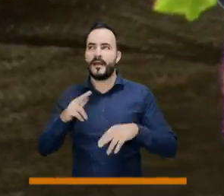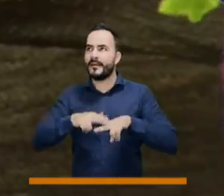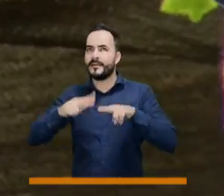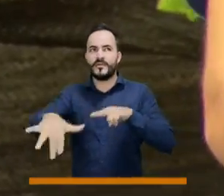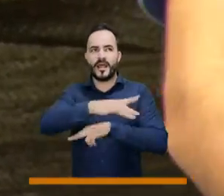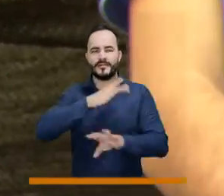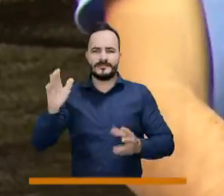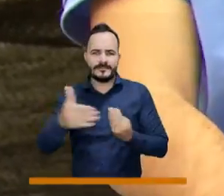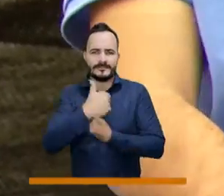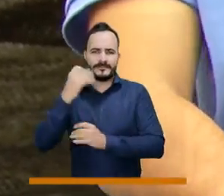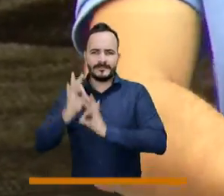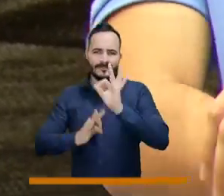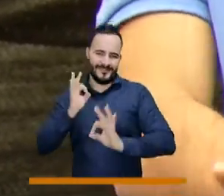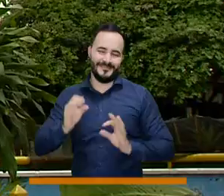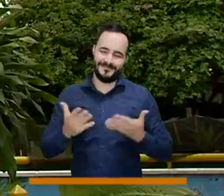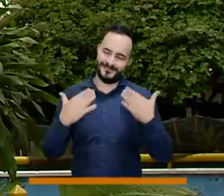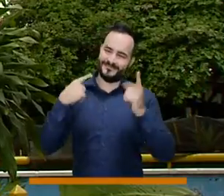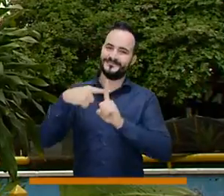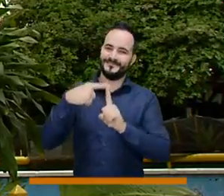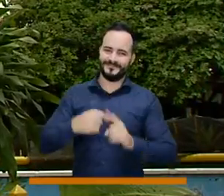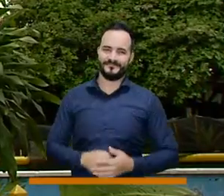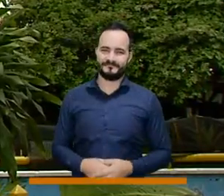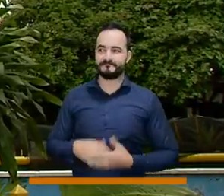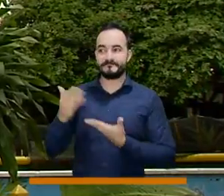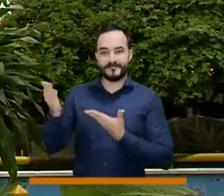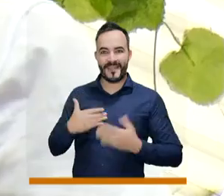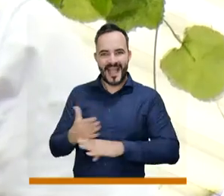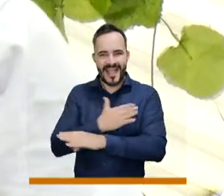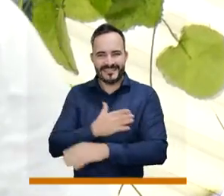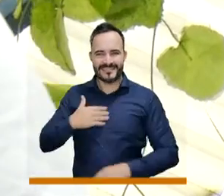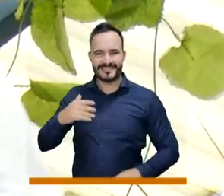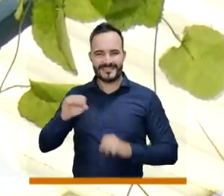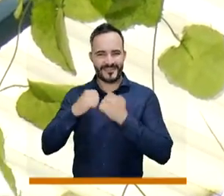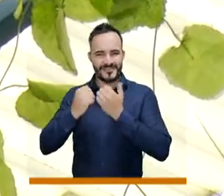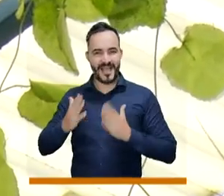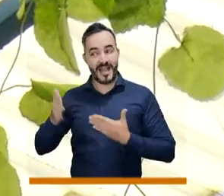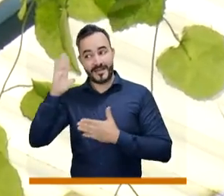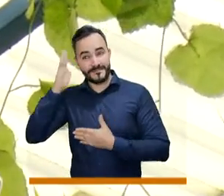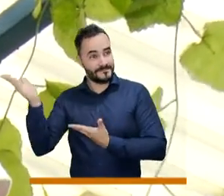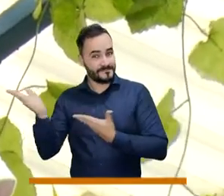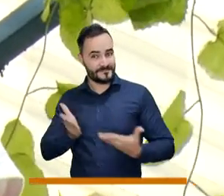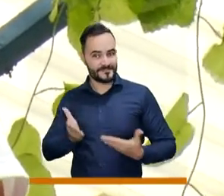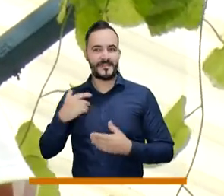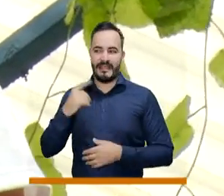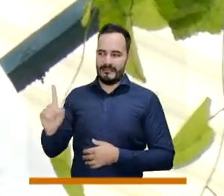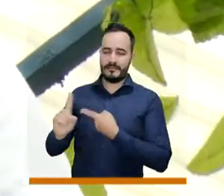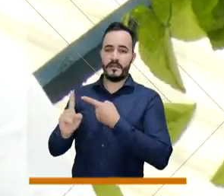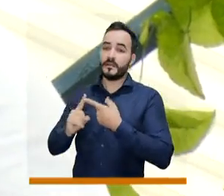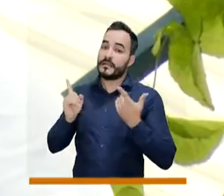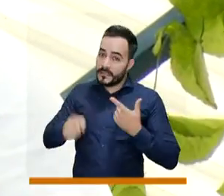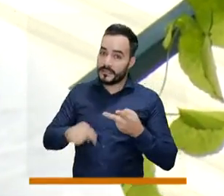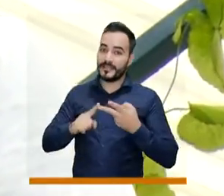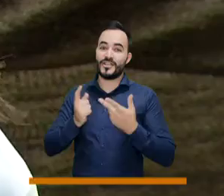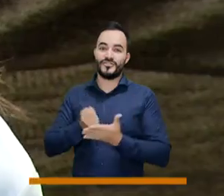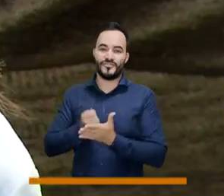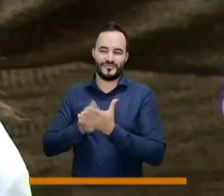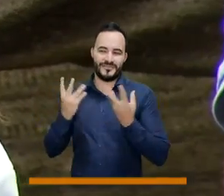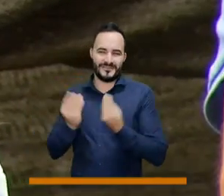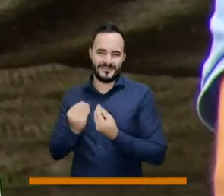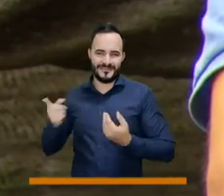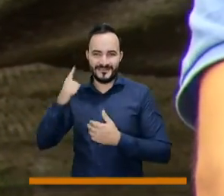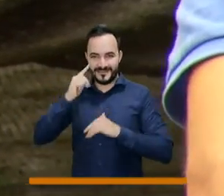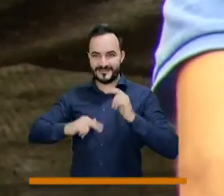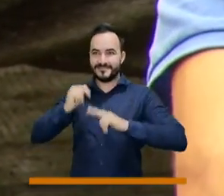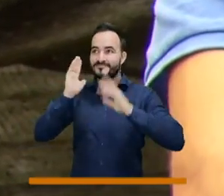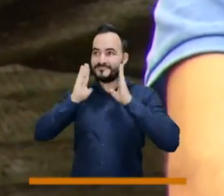ambiental. Y estamos con Sandra Guzmán, que nos había presentado el concejal al inicio del programa, pero además una de las 10 socias de base.